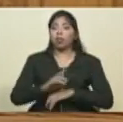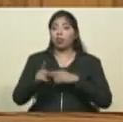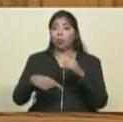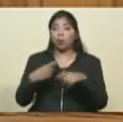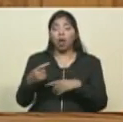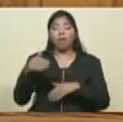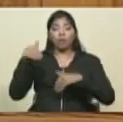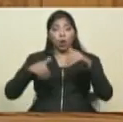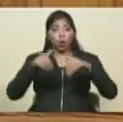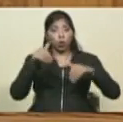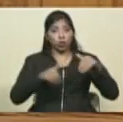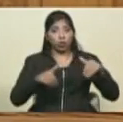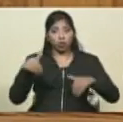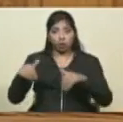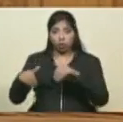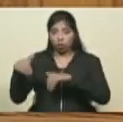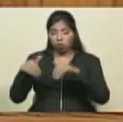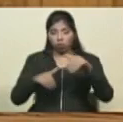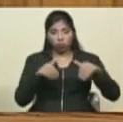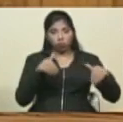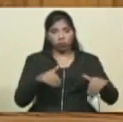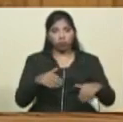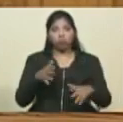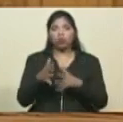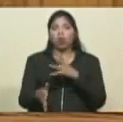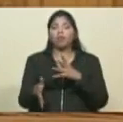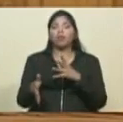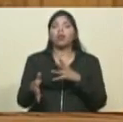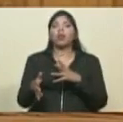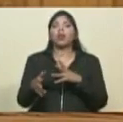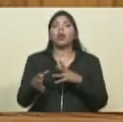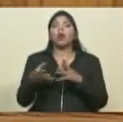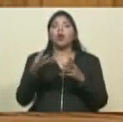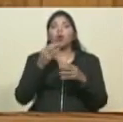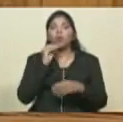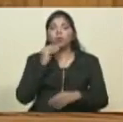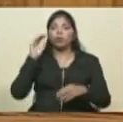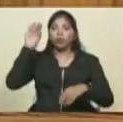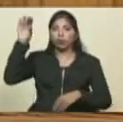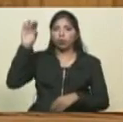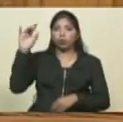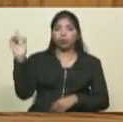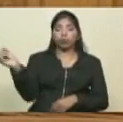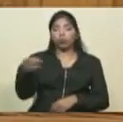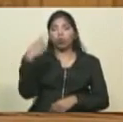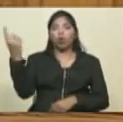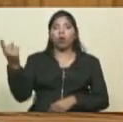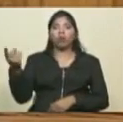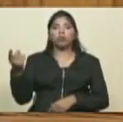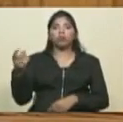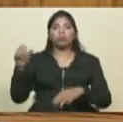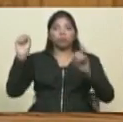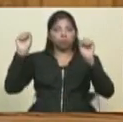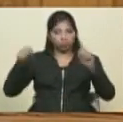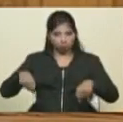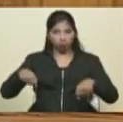de decreto constituyente sobre juventudes y futuro, resultó aprobado por